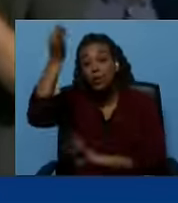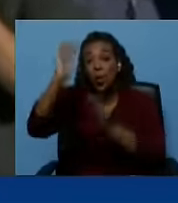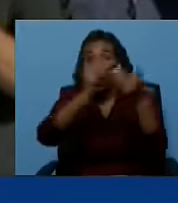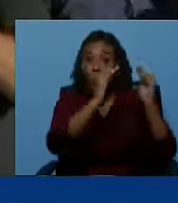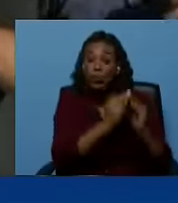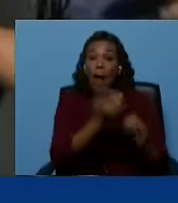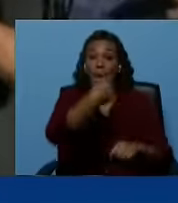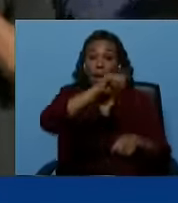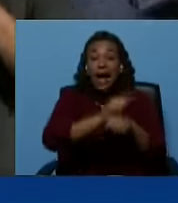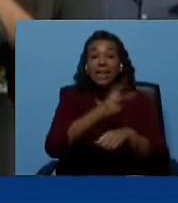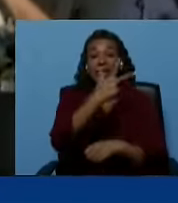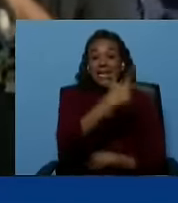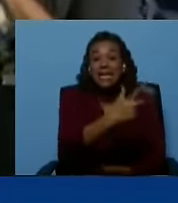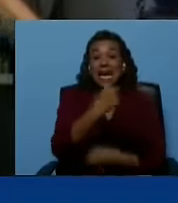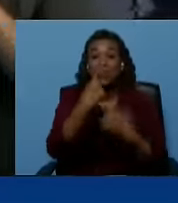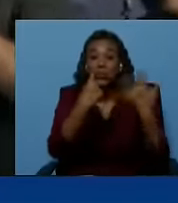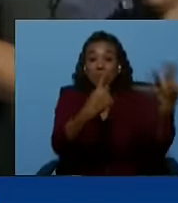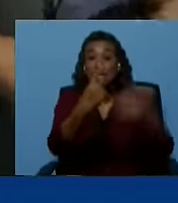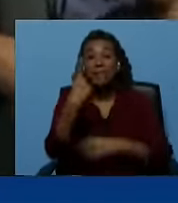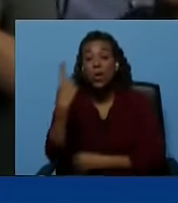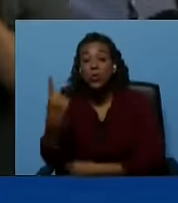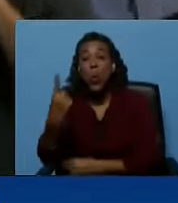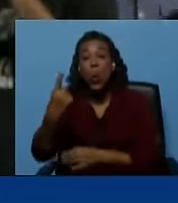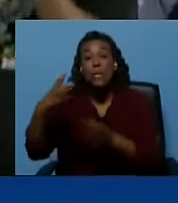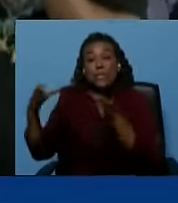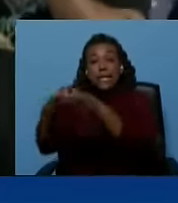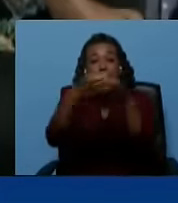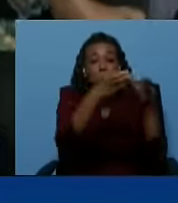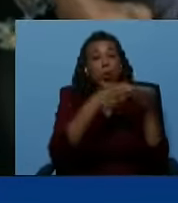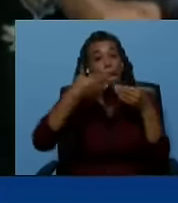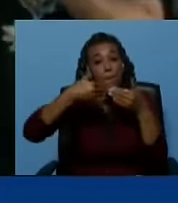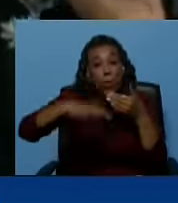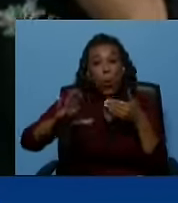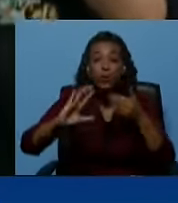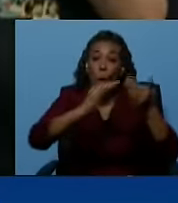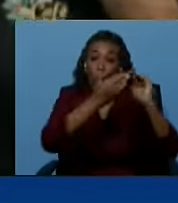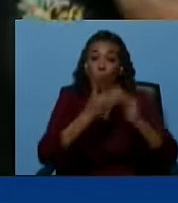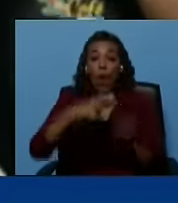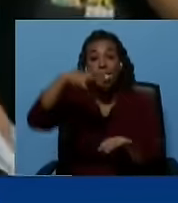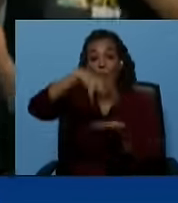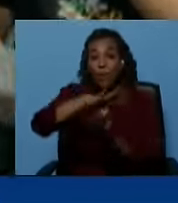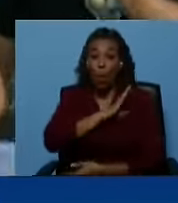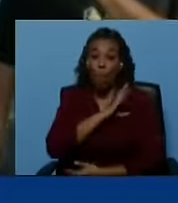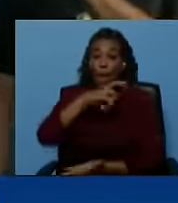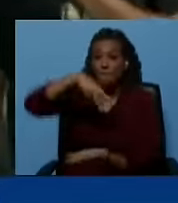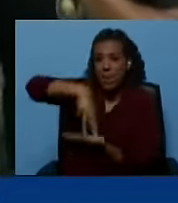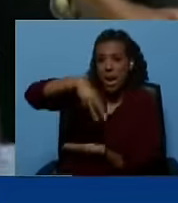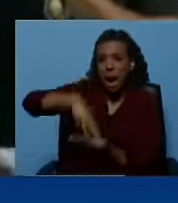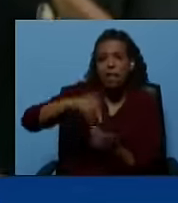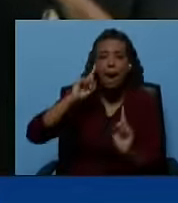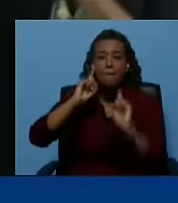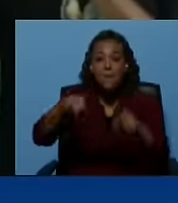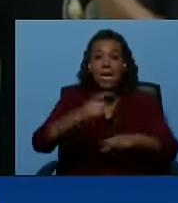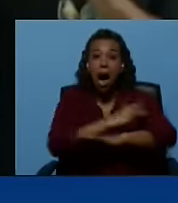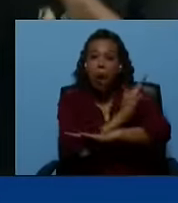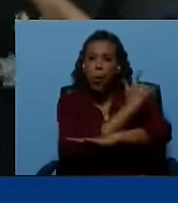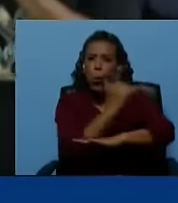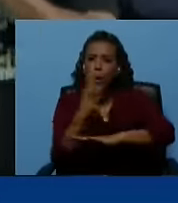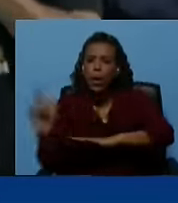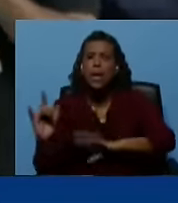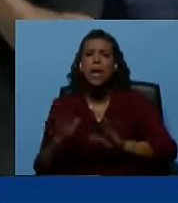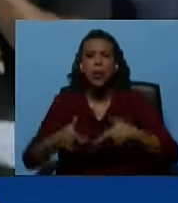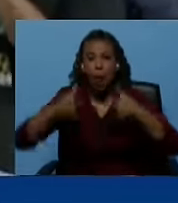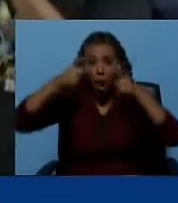uno de los 361 circuitos prontamente comunas del Estado Miranda tienen vias agrícola están haciendo